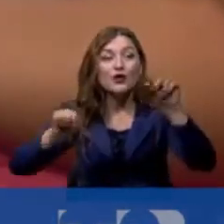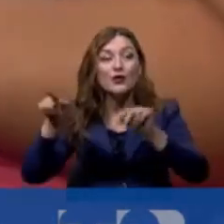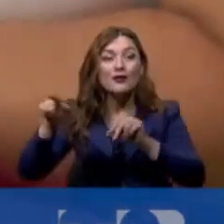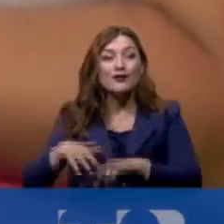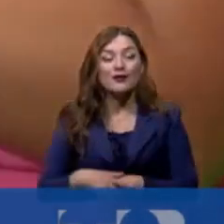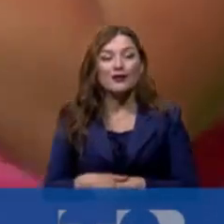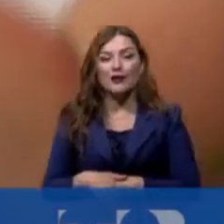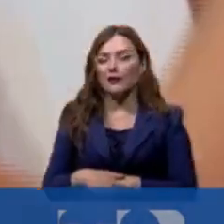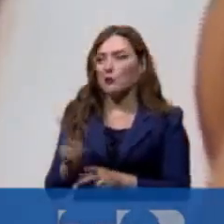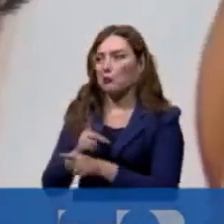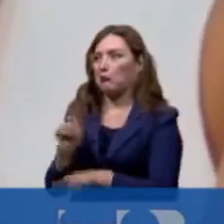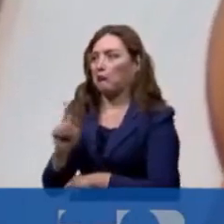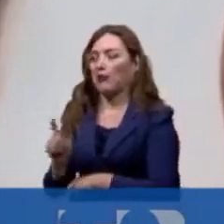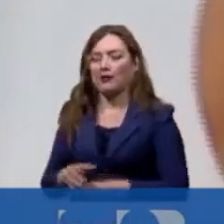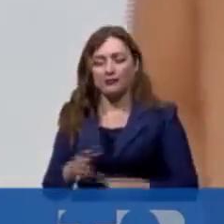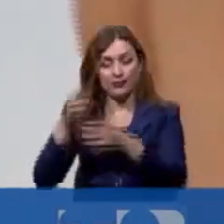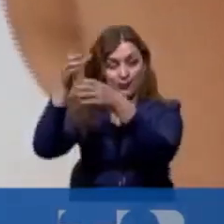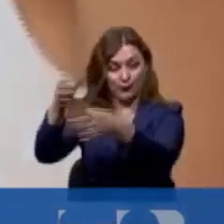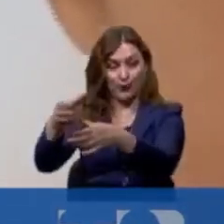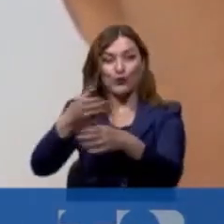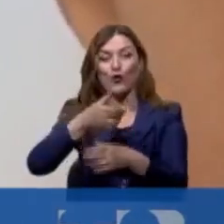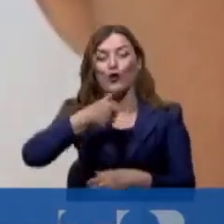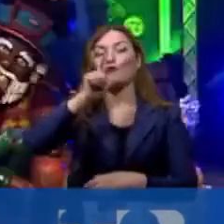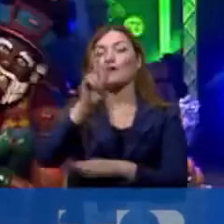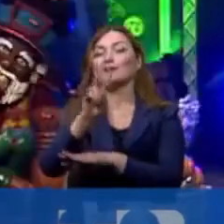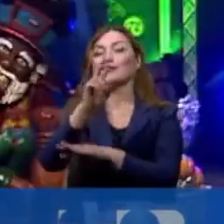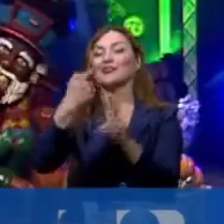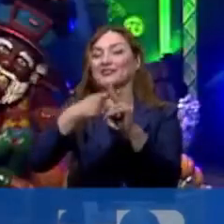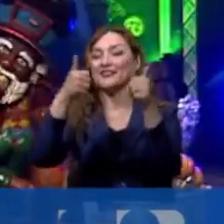No, dice el señor productor, ya le llevo para que arranque bien el viernes.